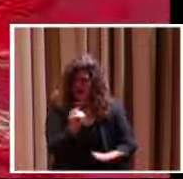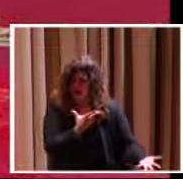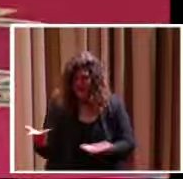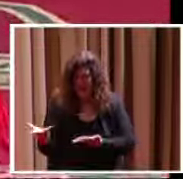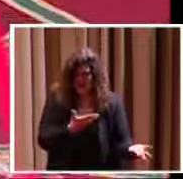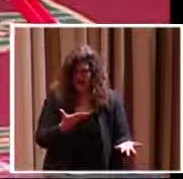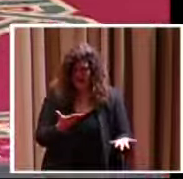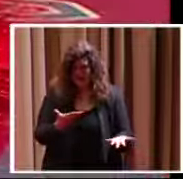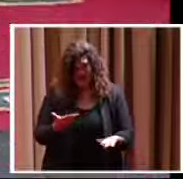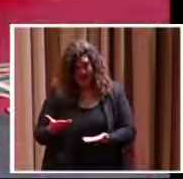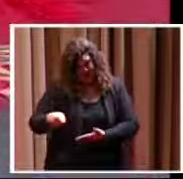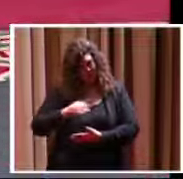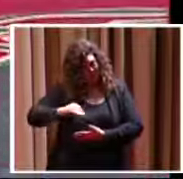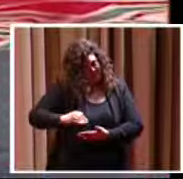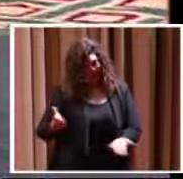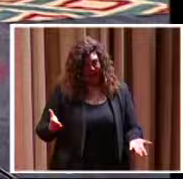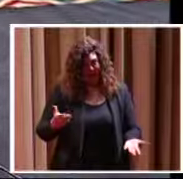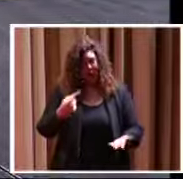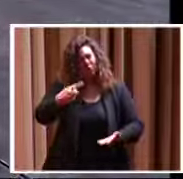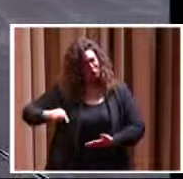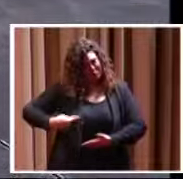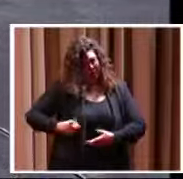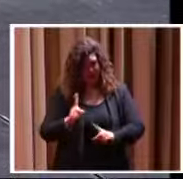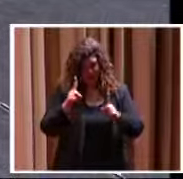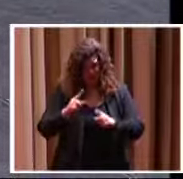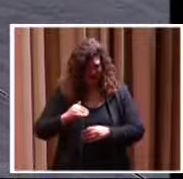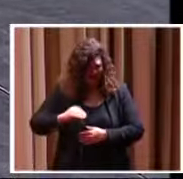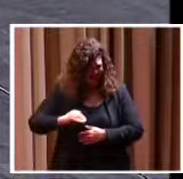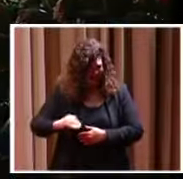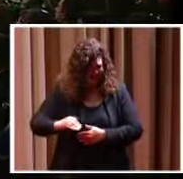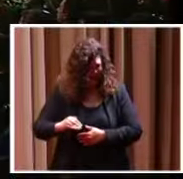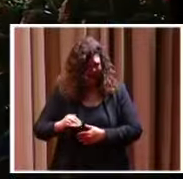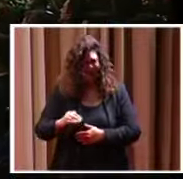Y te raya, tú no me tiras, te raya.